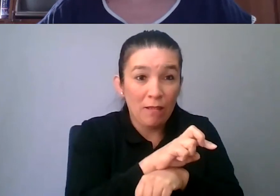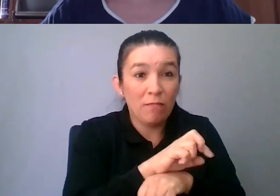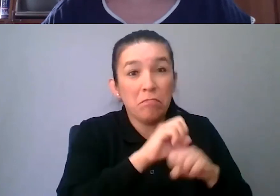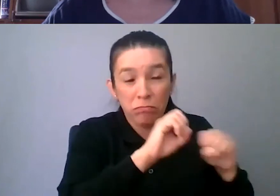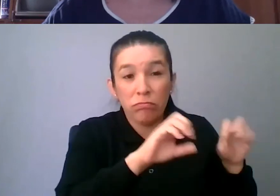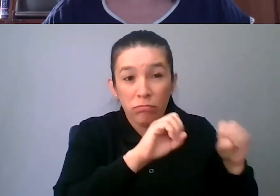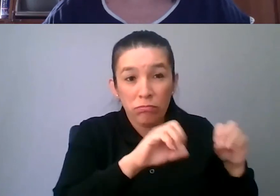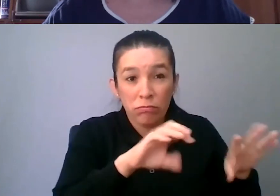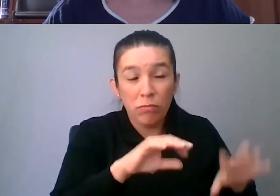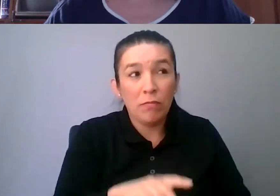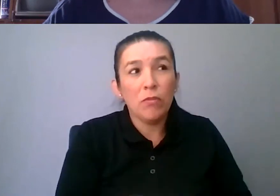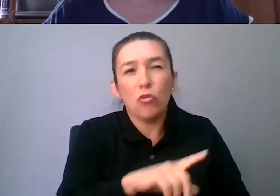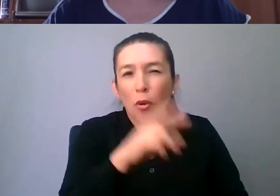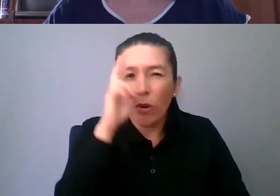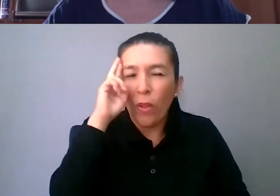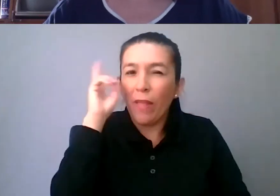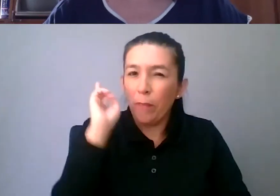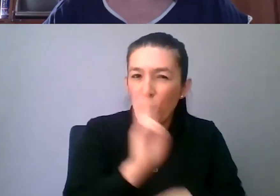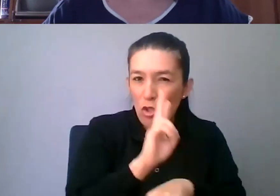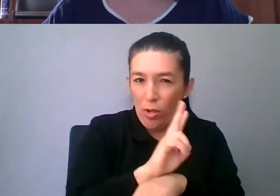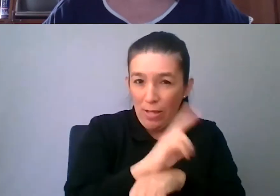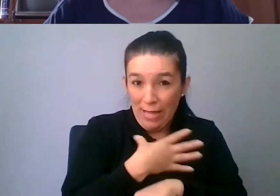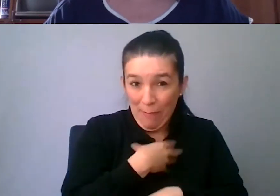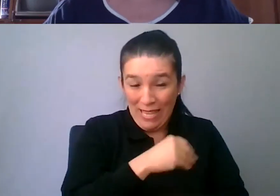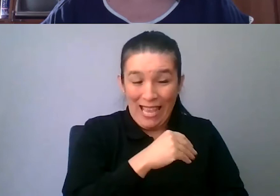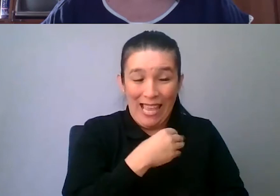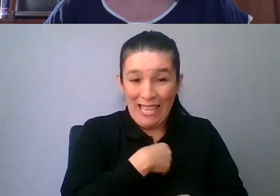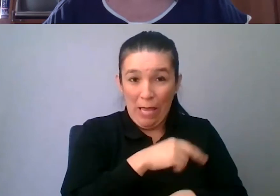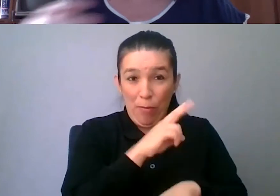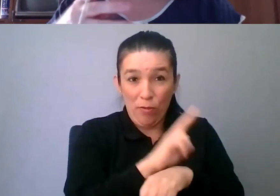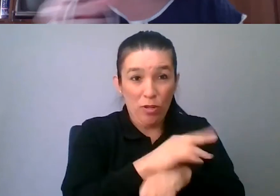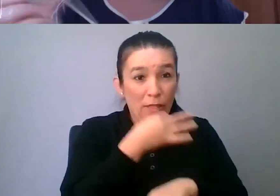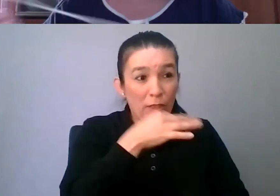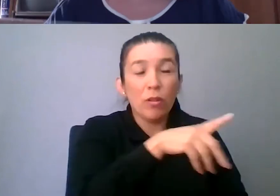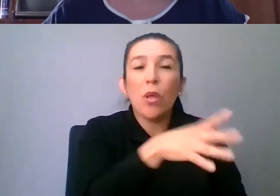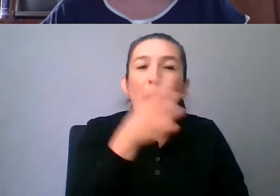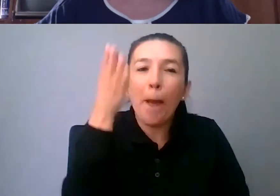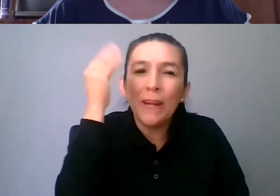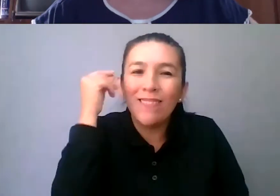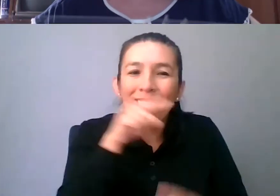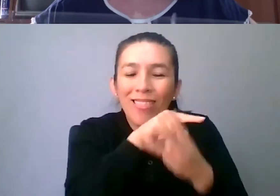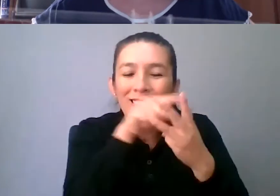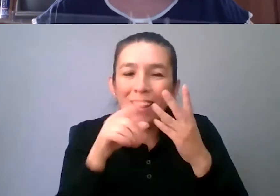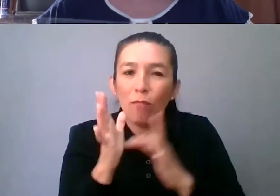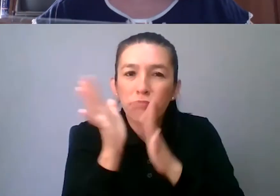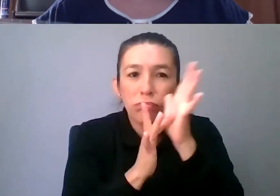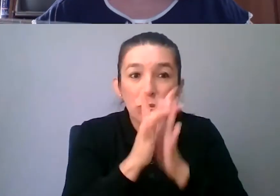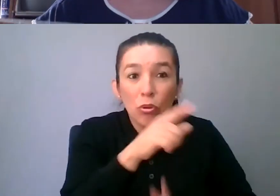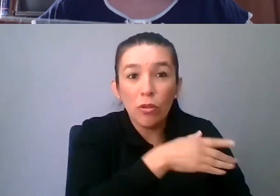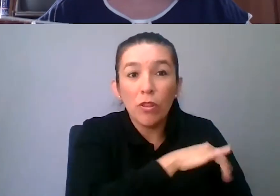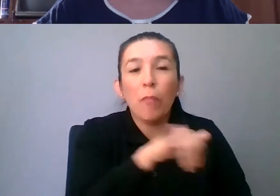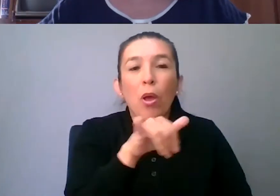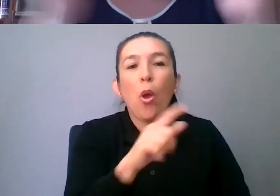Nunca olvidaré el profe de mi hija que le dijo, bueno, le dijo a todo el curso, apréndanse estas tres figuras y yo les pongo